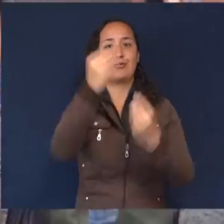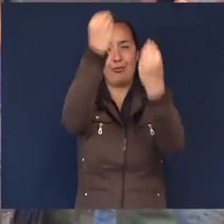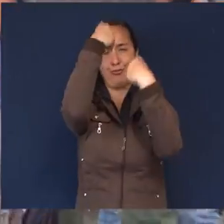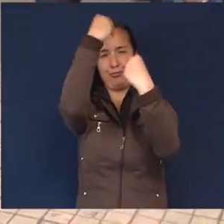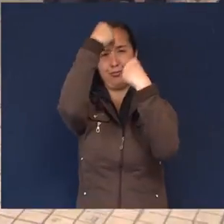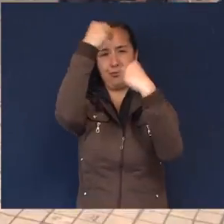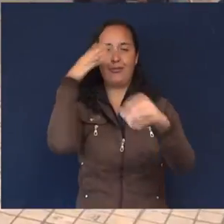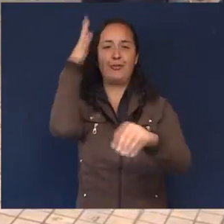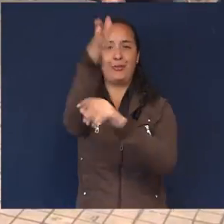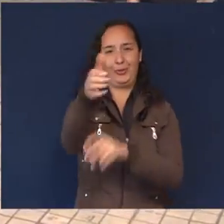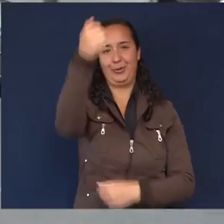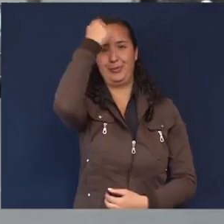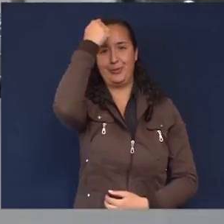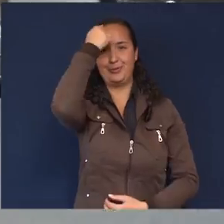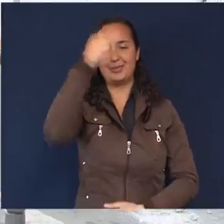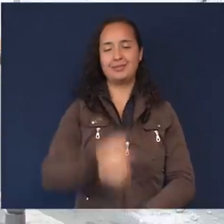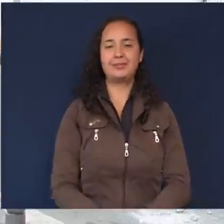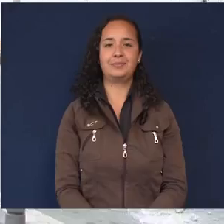estudios.